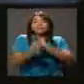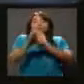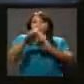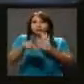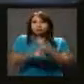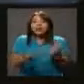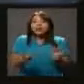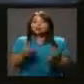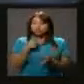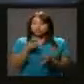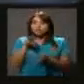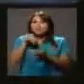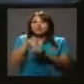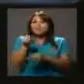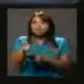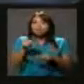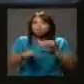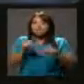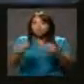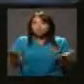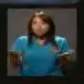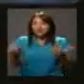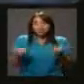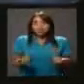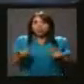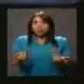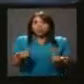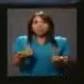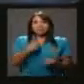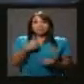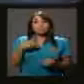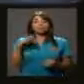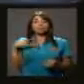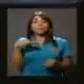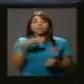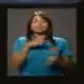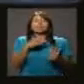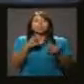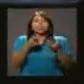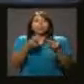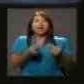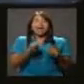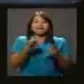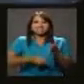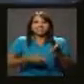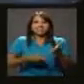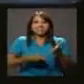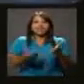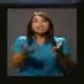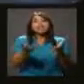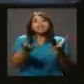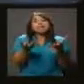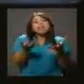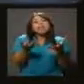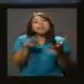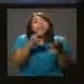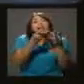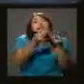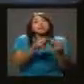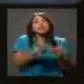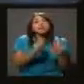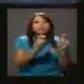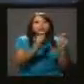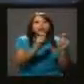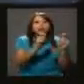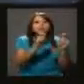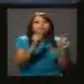formé parte de ello de esa lucha y ahora tenemos un ministerio de Hacienda que quiere rebajar el presupuesto de la educación